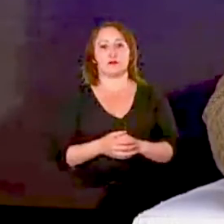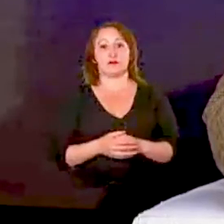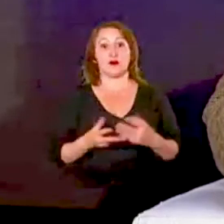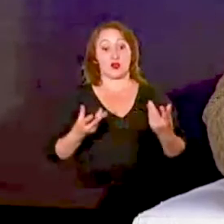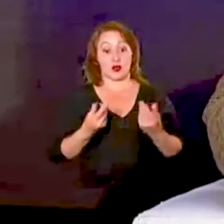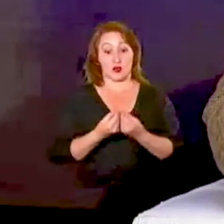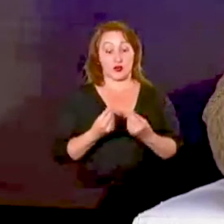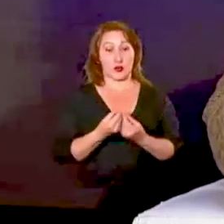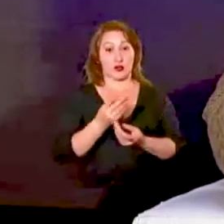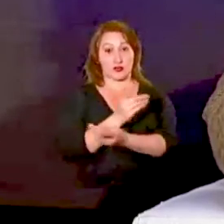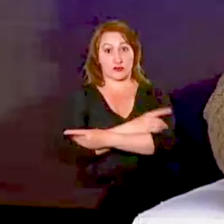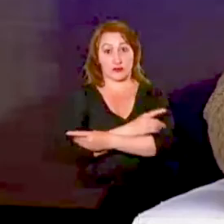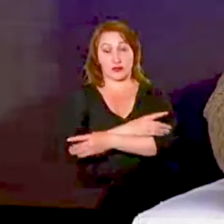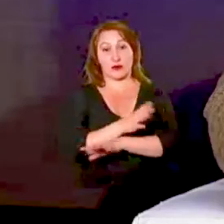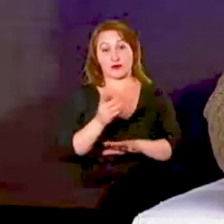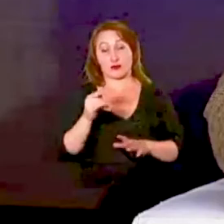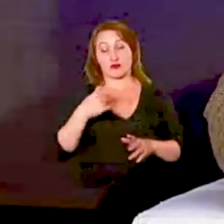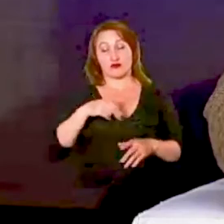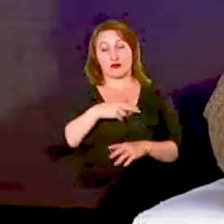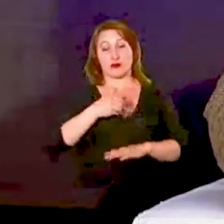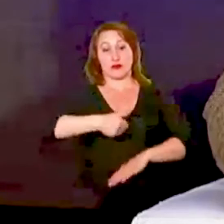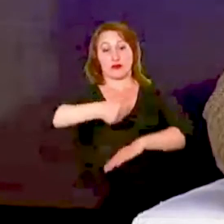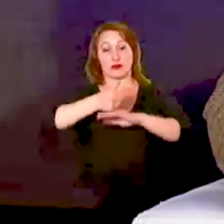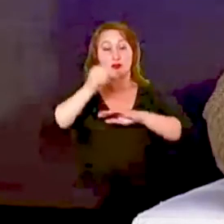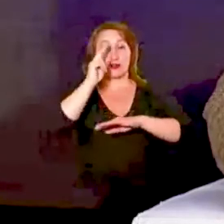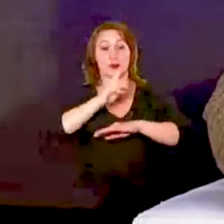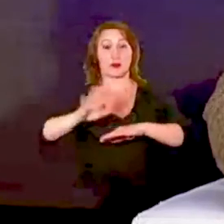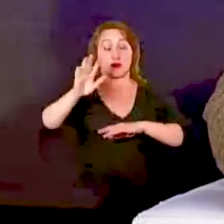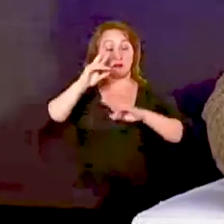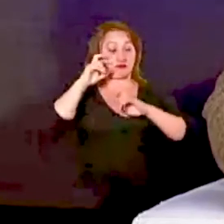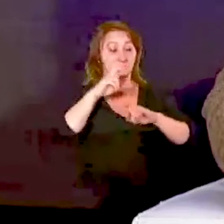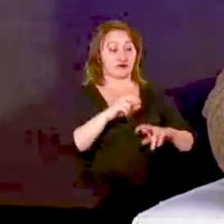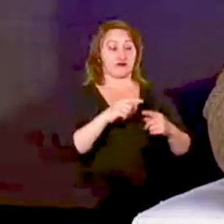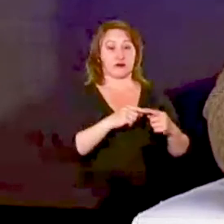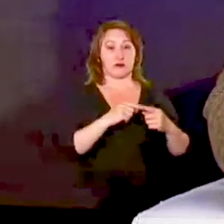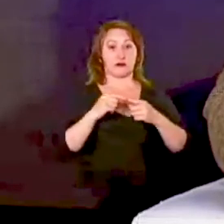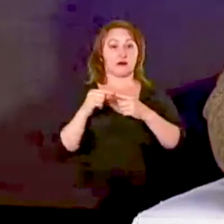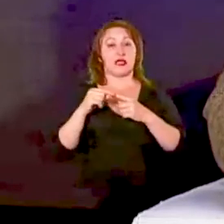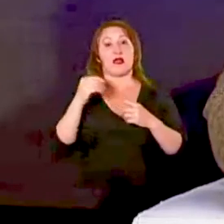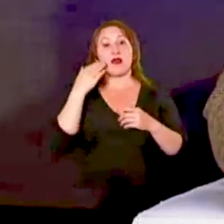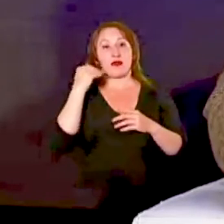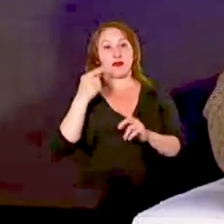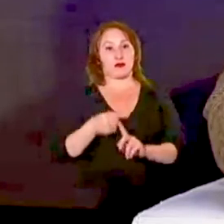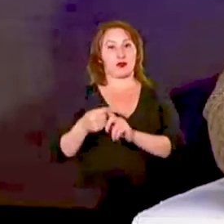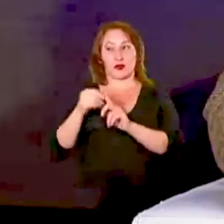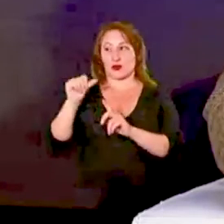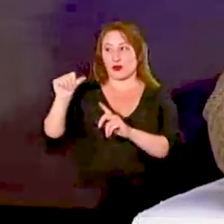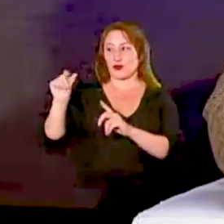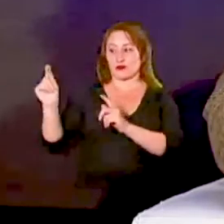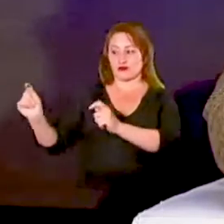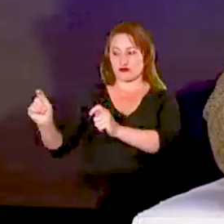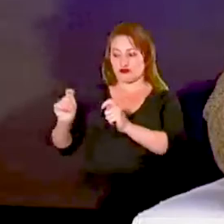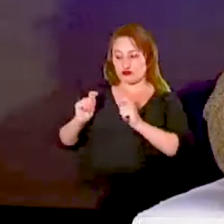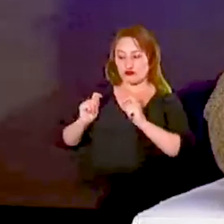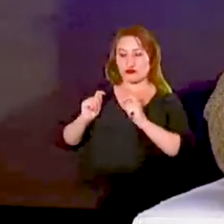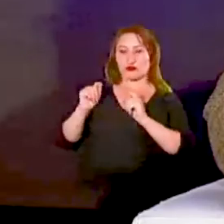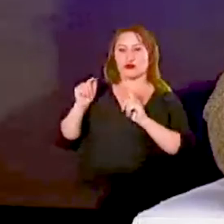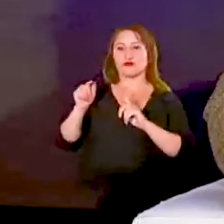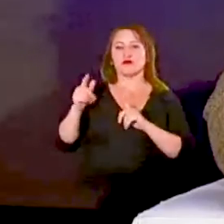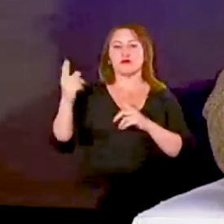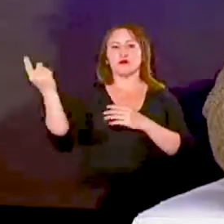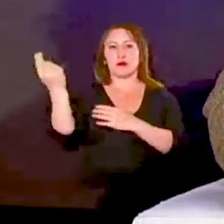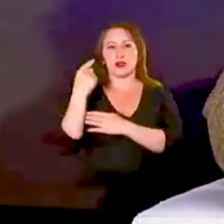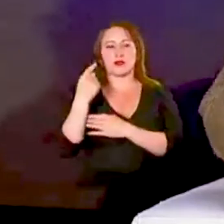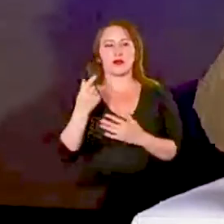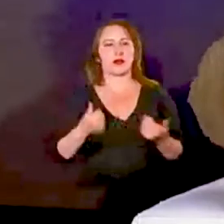de disciplinarios porque, como Dirección Nacional de Investigaciones Especiales, la señora procuradora nos asigna la